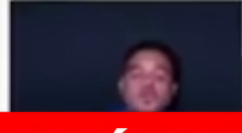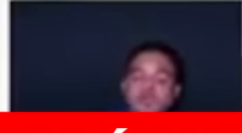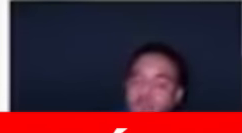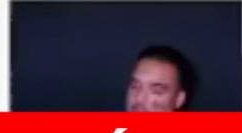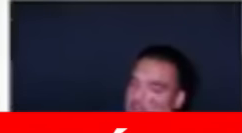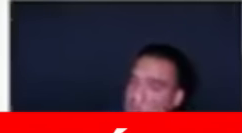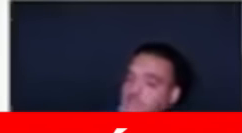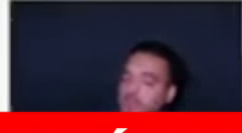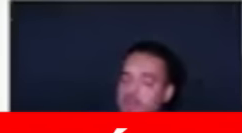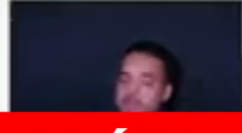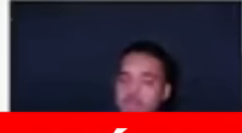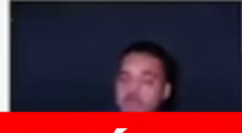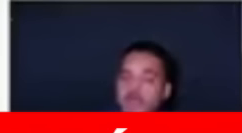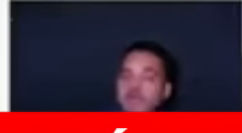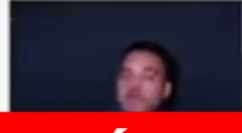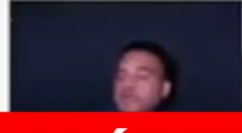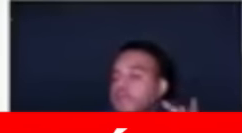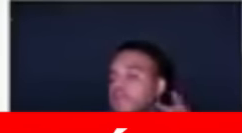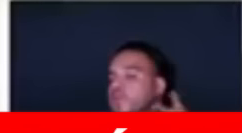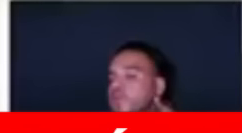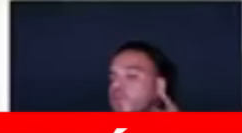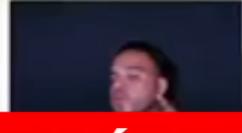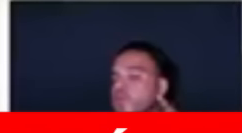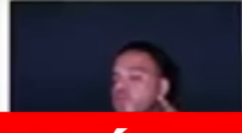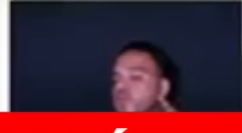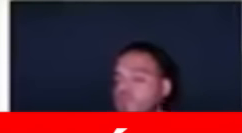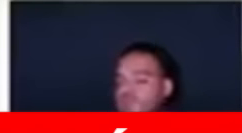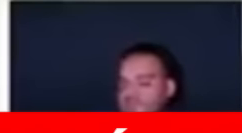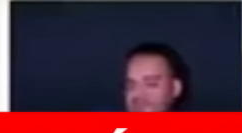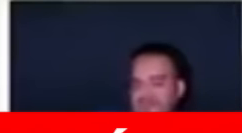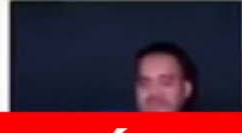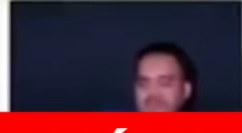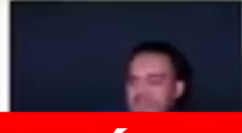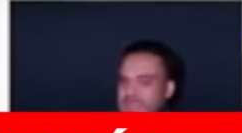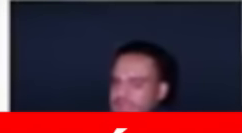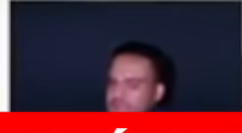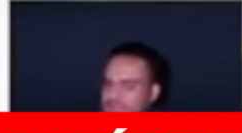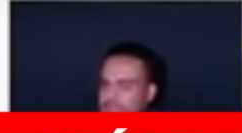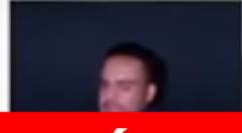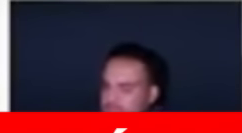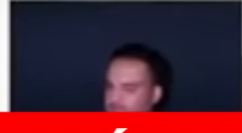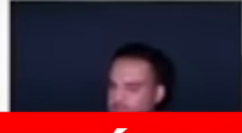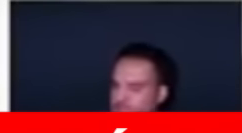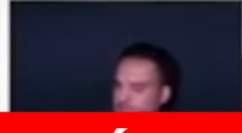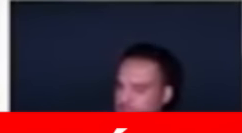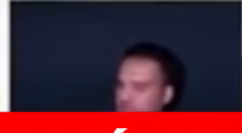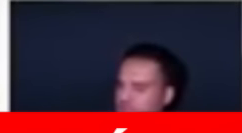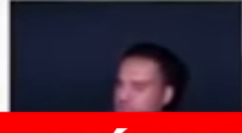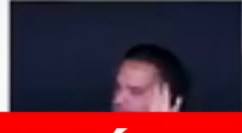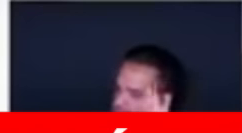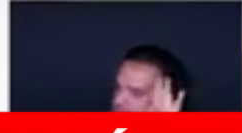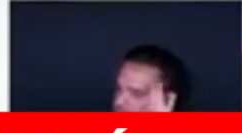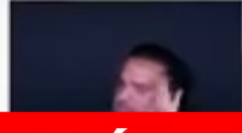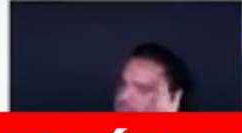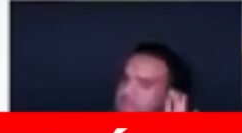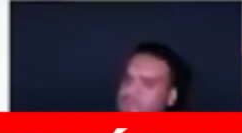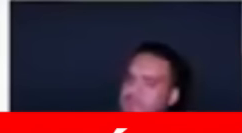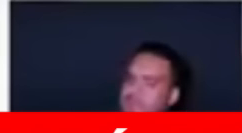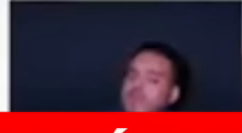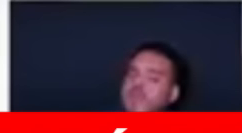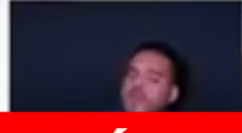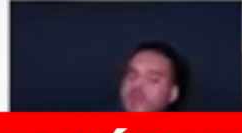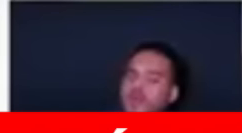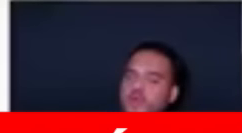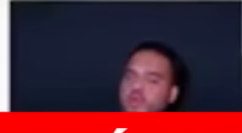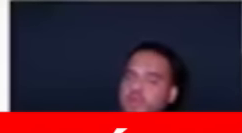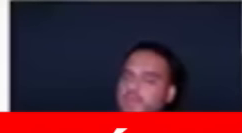los partidos puedan dejar a un lado sus intereses y abran en serio sus puertas para que